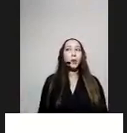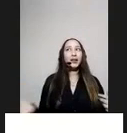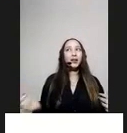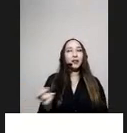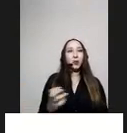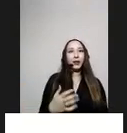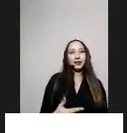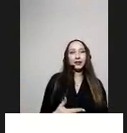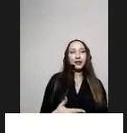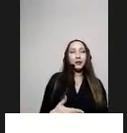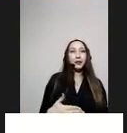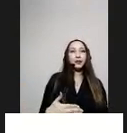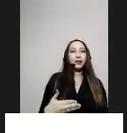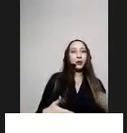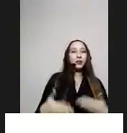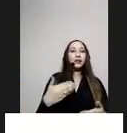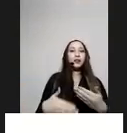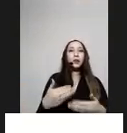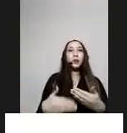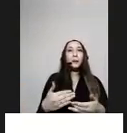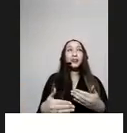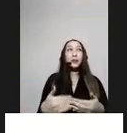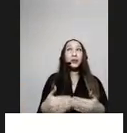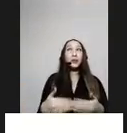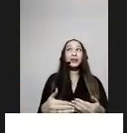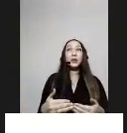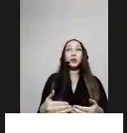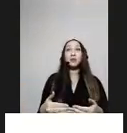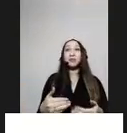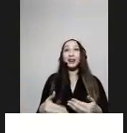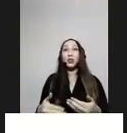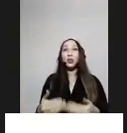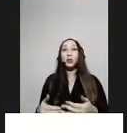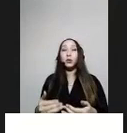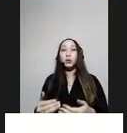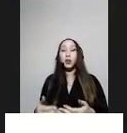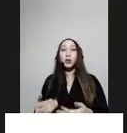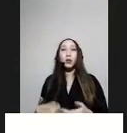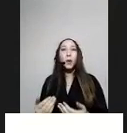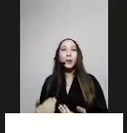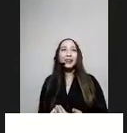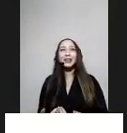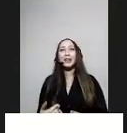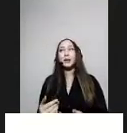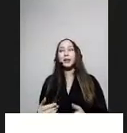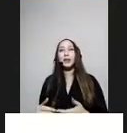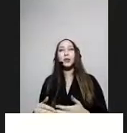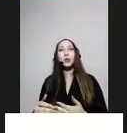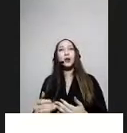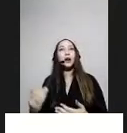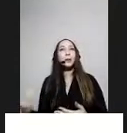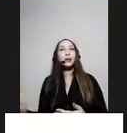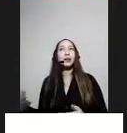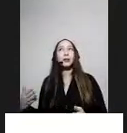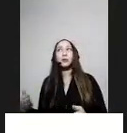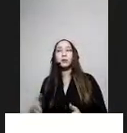me desfavorecen? ¿Estoy teniendo pensamientos repetitivos que no son convenientes, que me están llevando